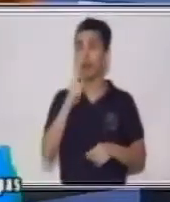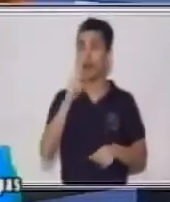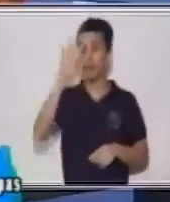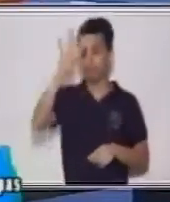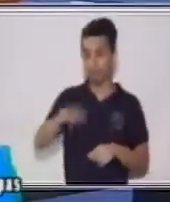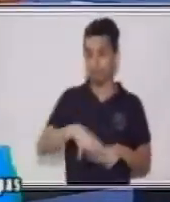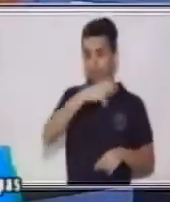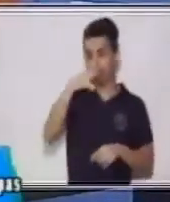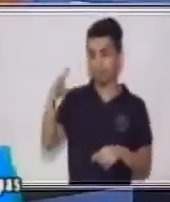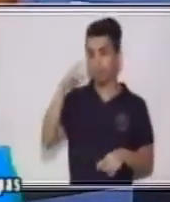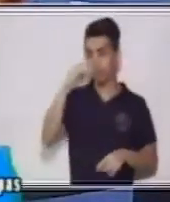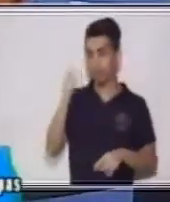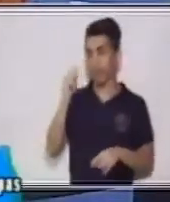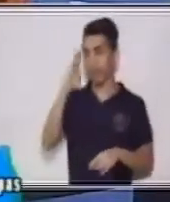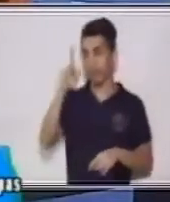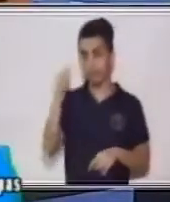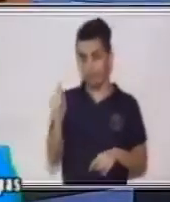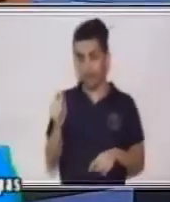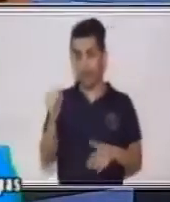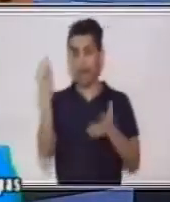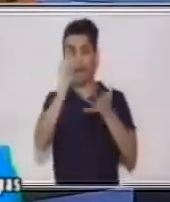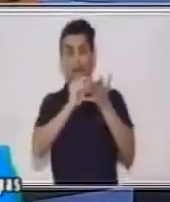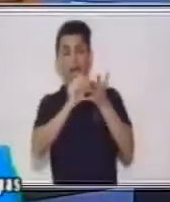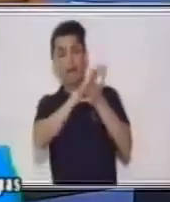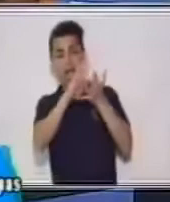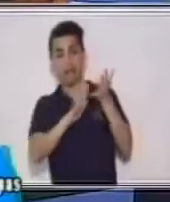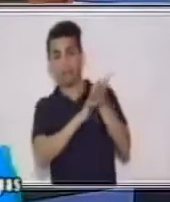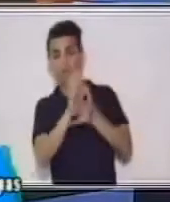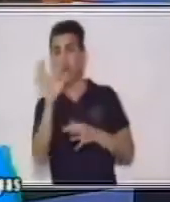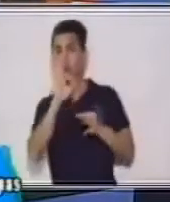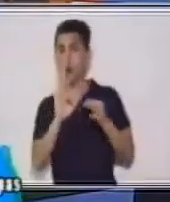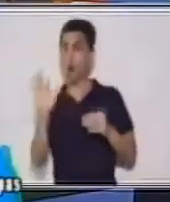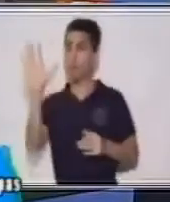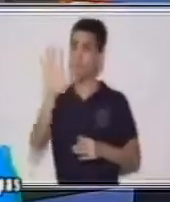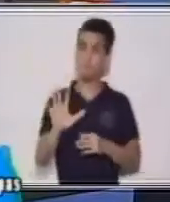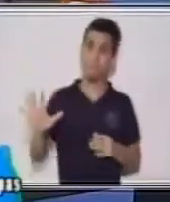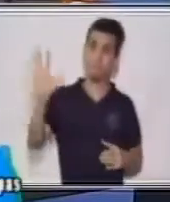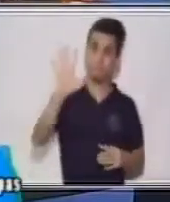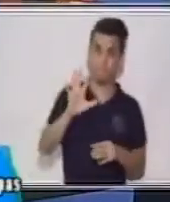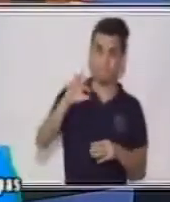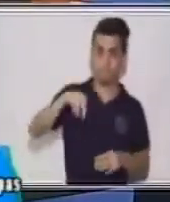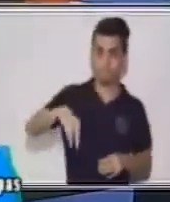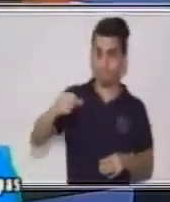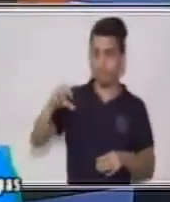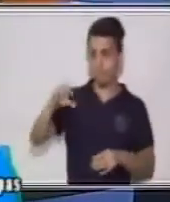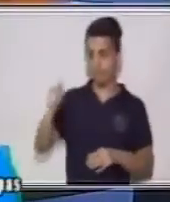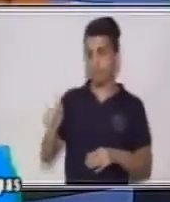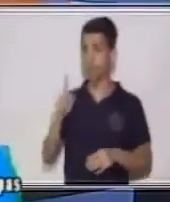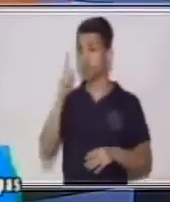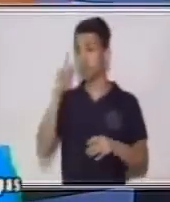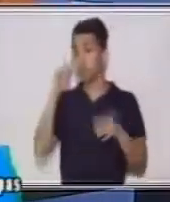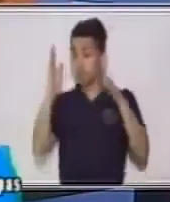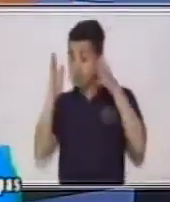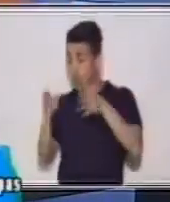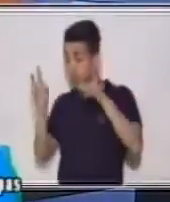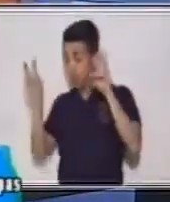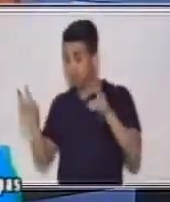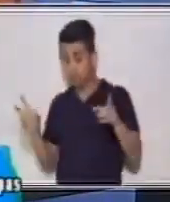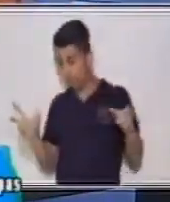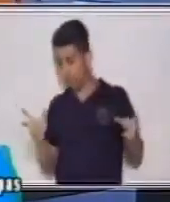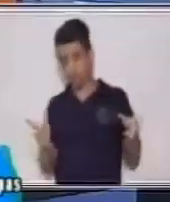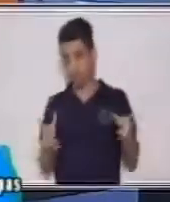tabla gráfica o un mapa. No solo en este tema, si nos damos